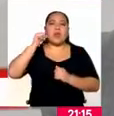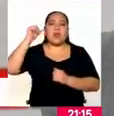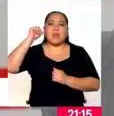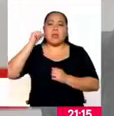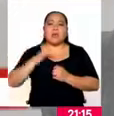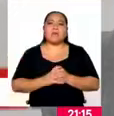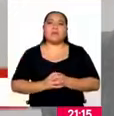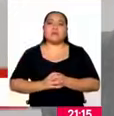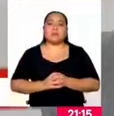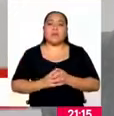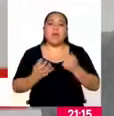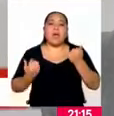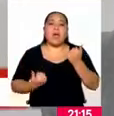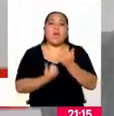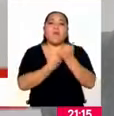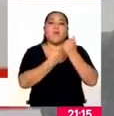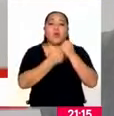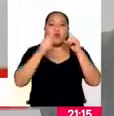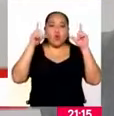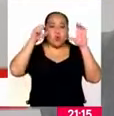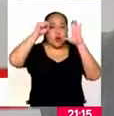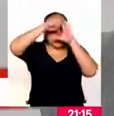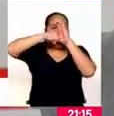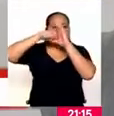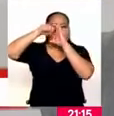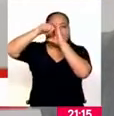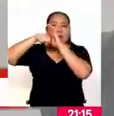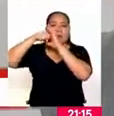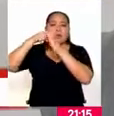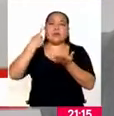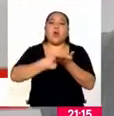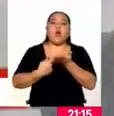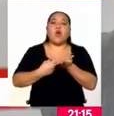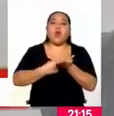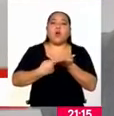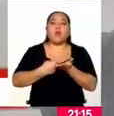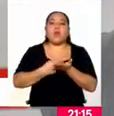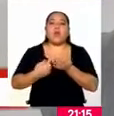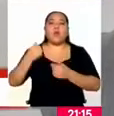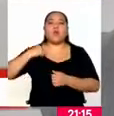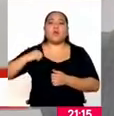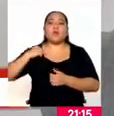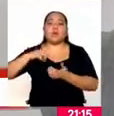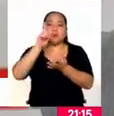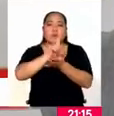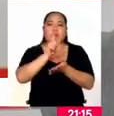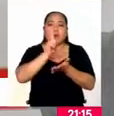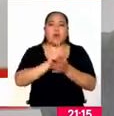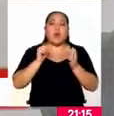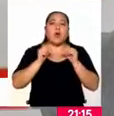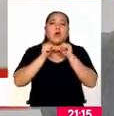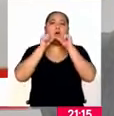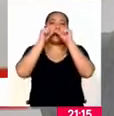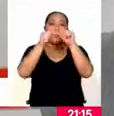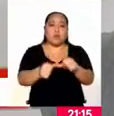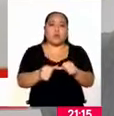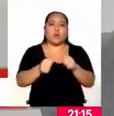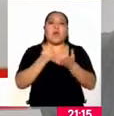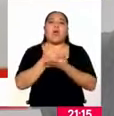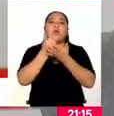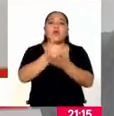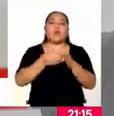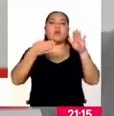Apoyo de cámaras. Se ha coordinado con la Municipalidad de Lima a fin de continuar